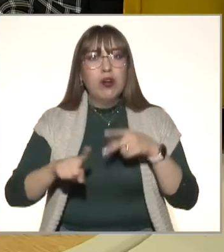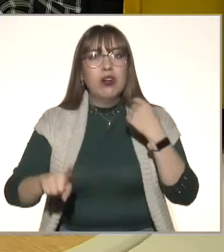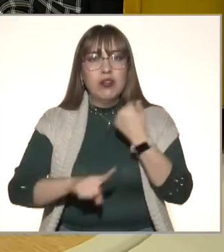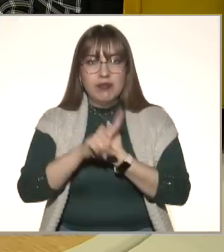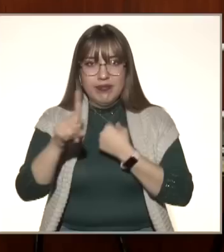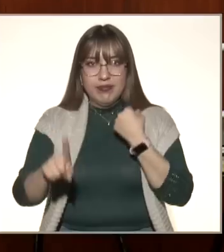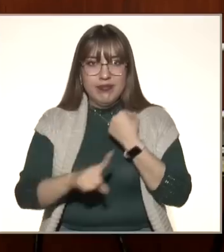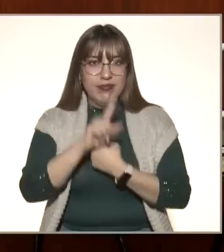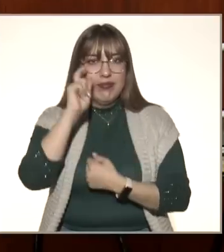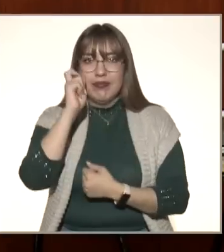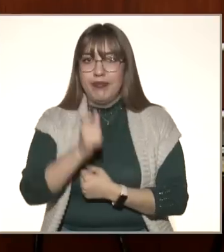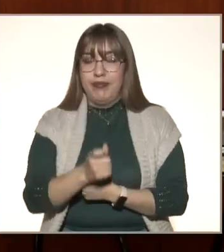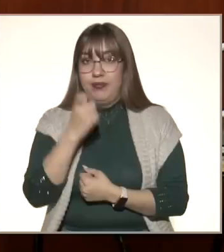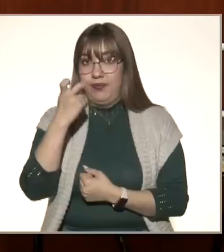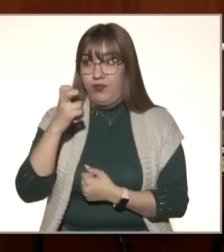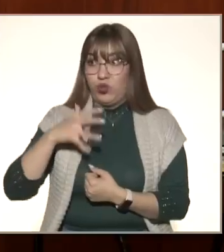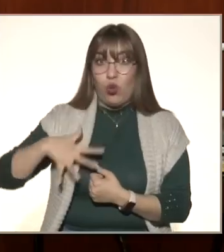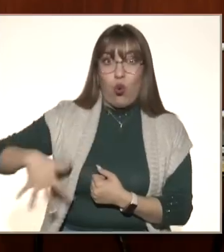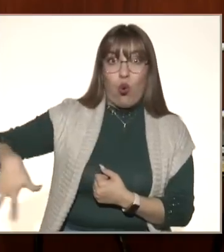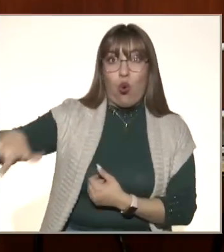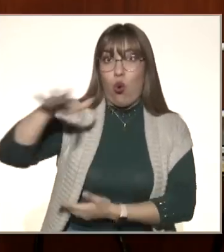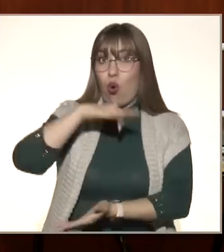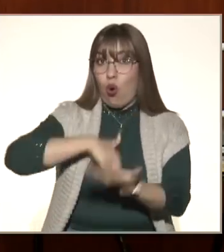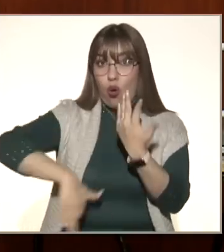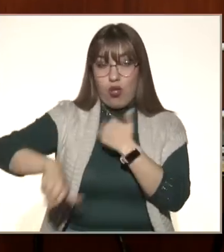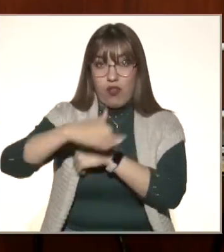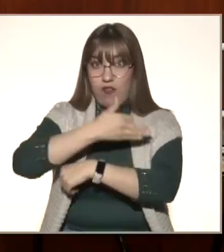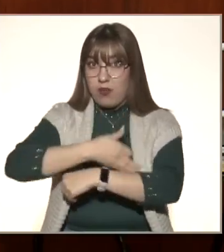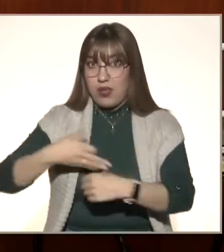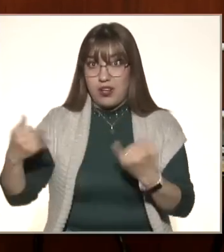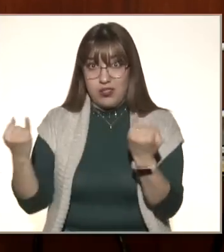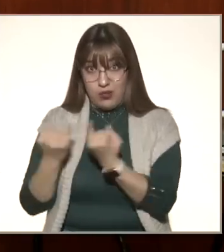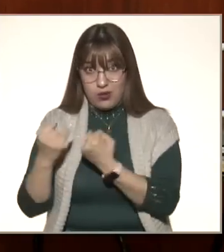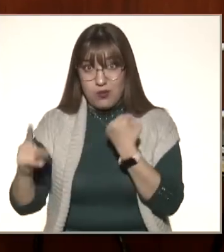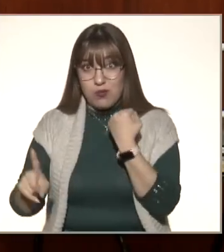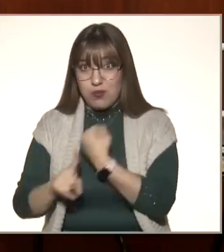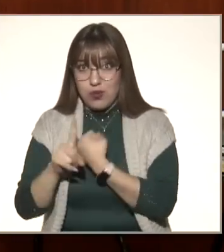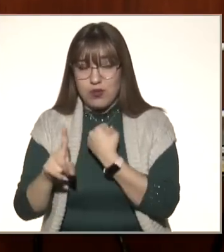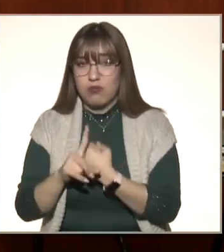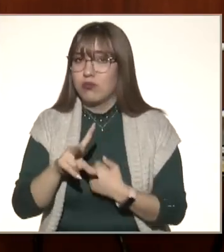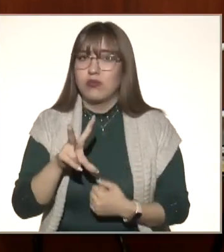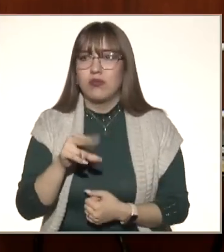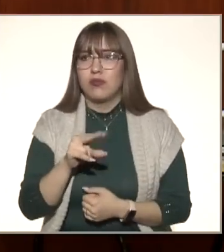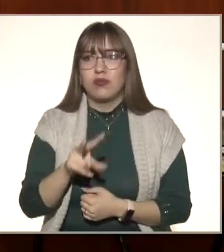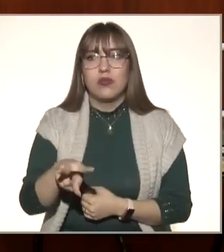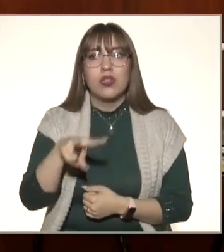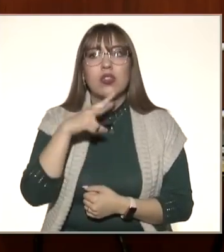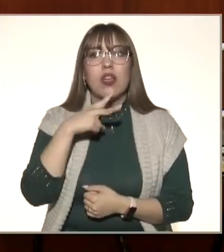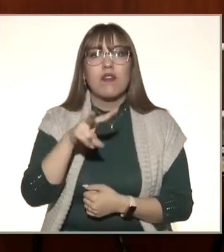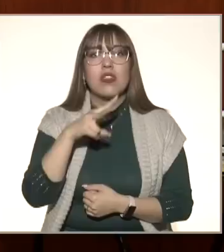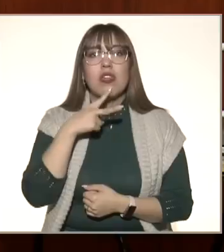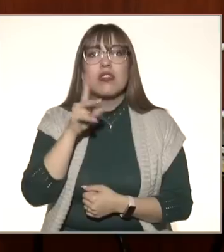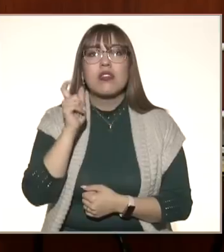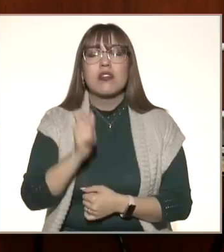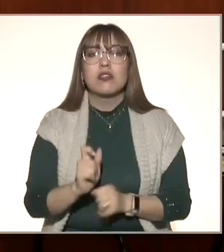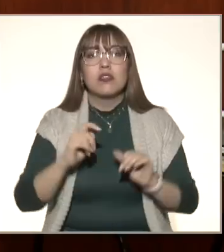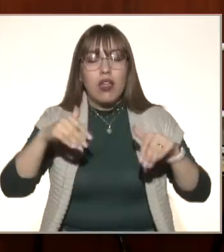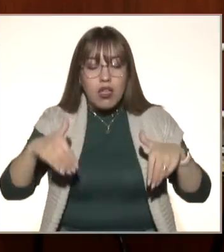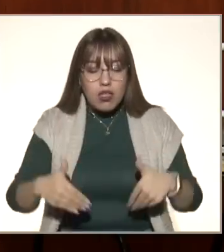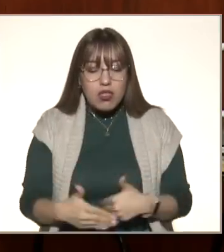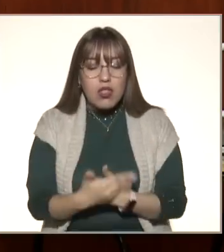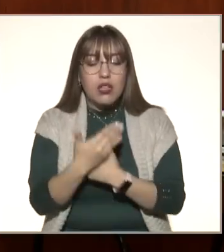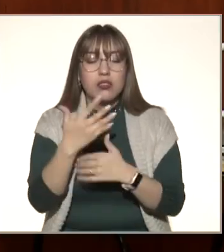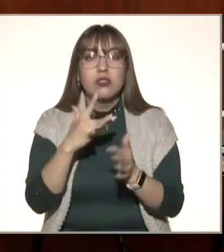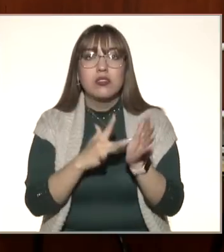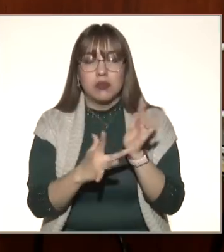que todas las familias tengan conflicto, ¿no? La Navidad quiere decir, se está celebrando la natividad, ¿no? El nacimiento